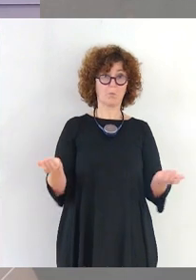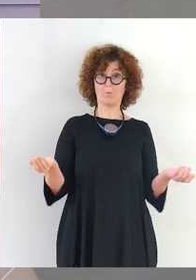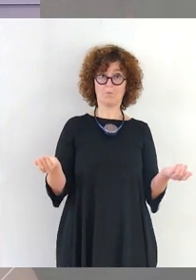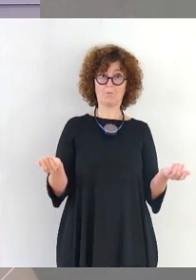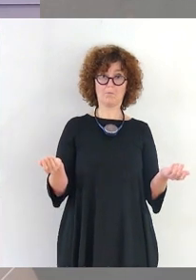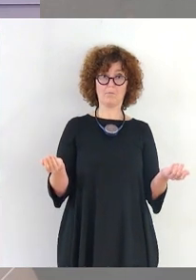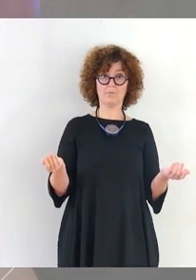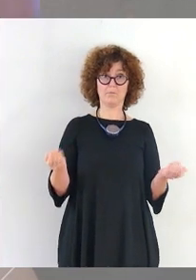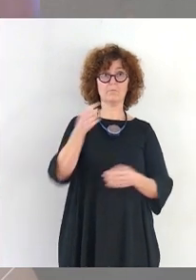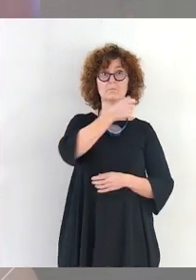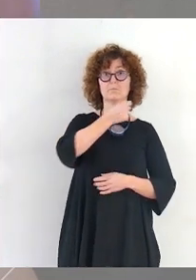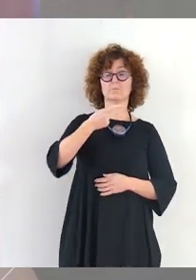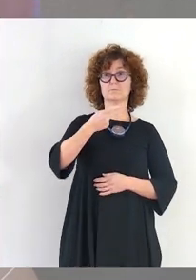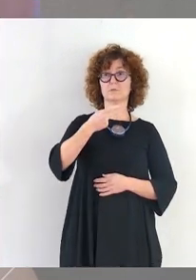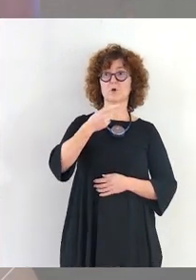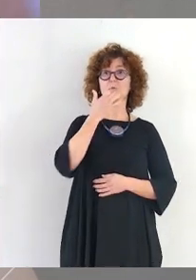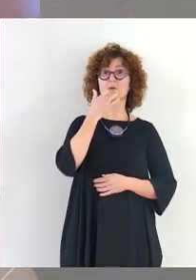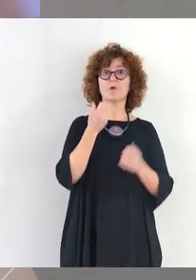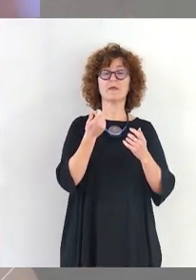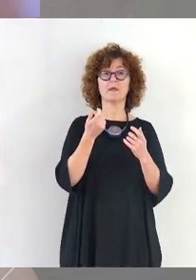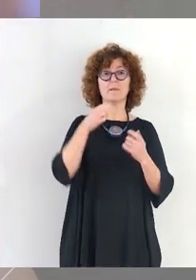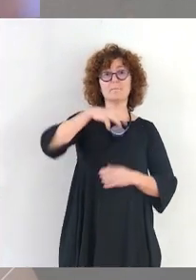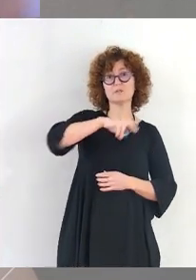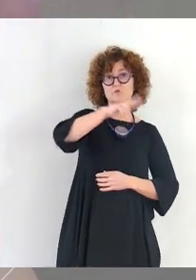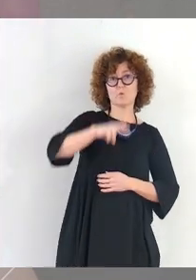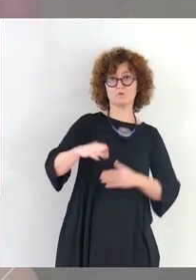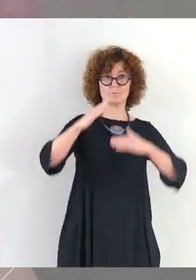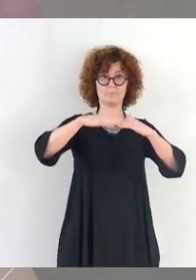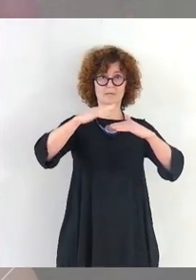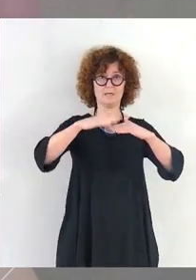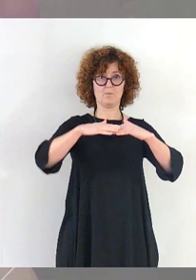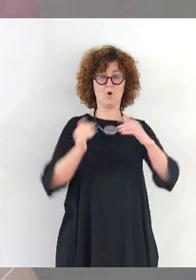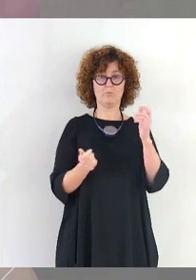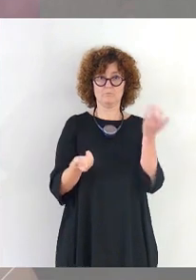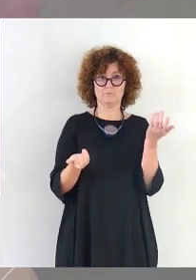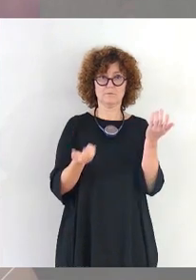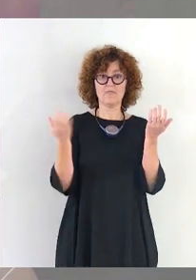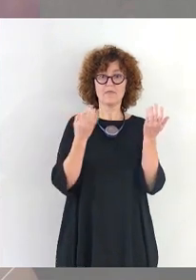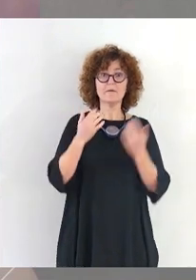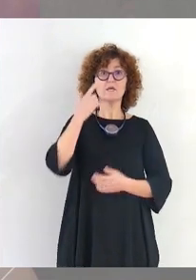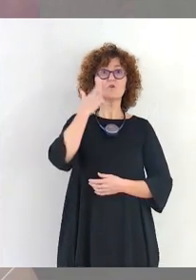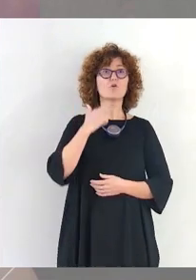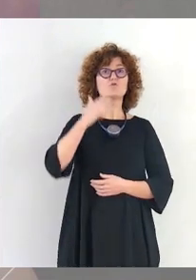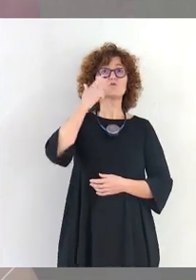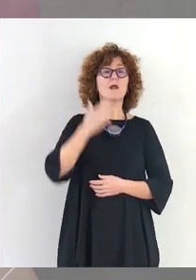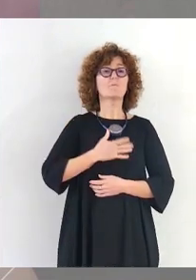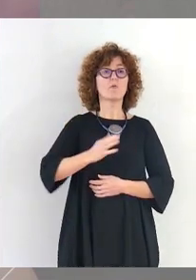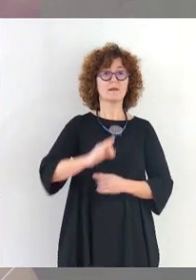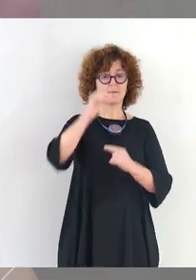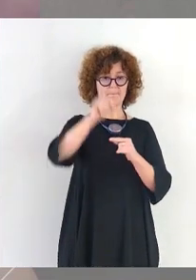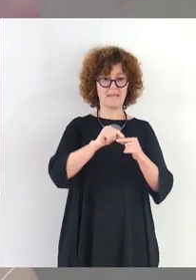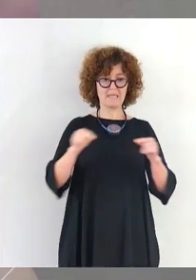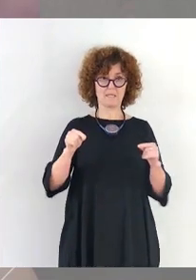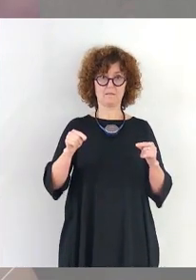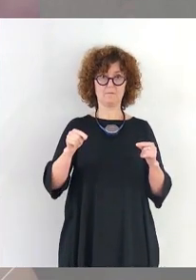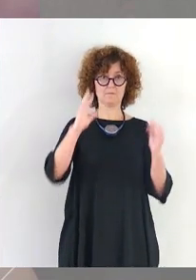poner y vamos a poner un mínimo es decir que todas estas cosas necesitamos acostumbrarnos a poderlas medir en